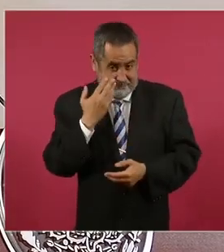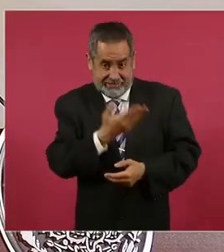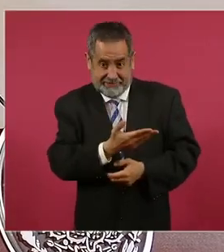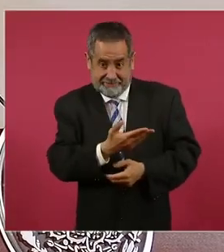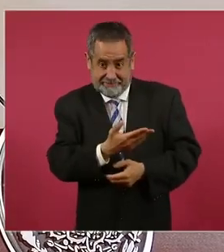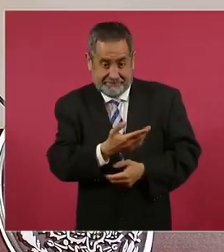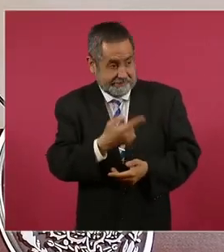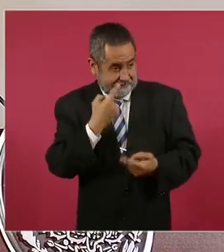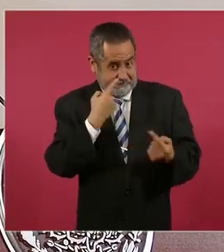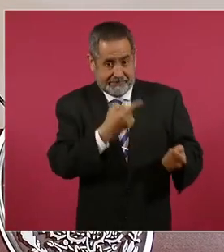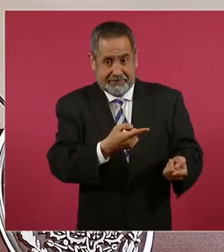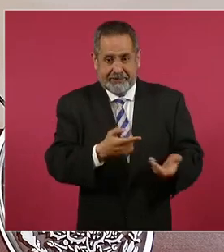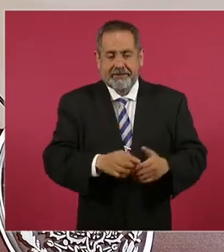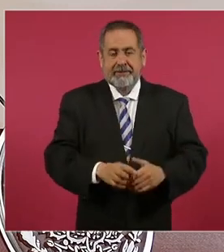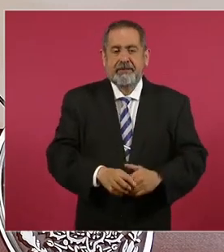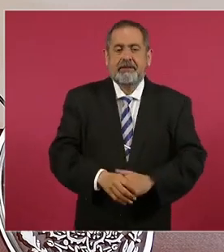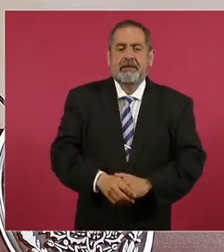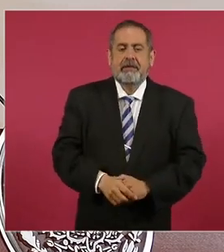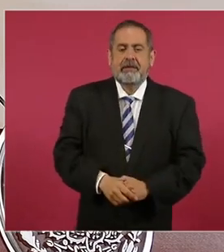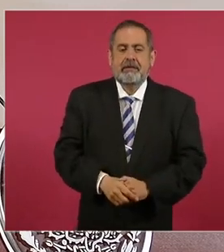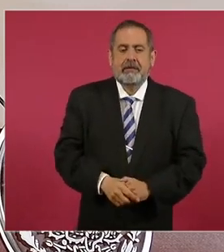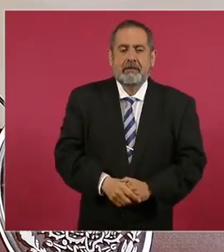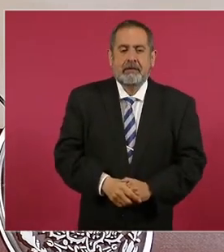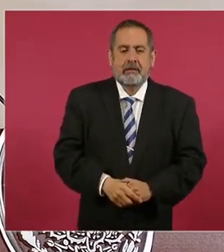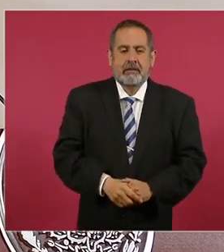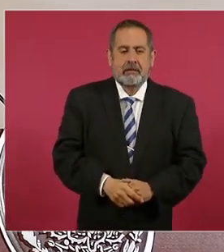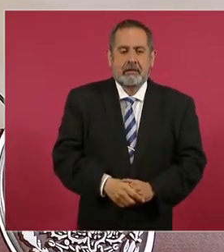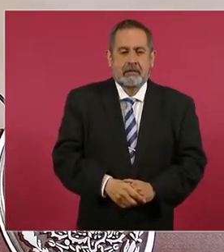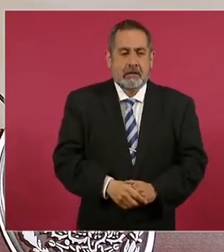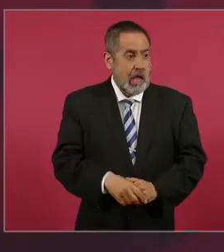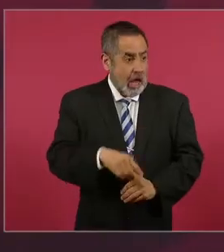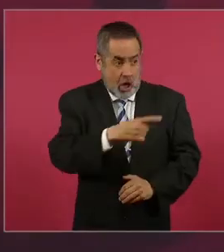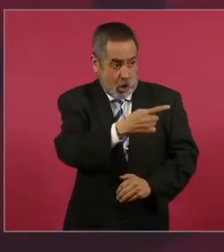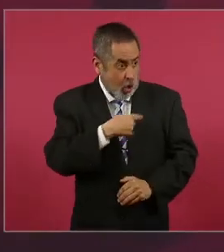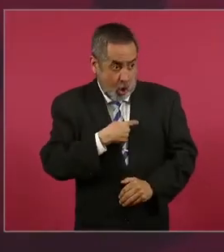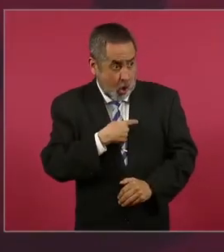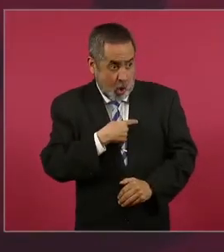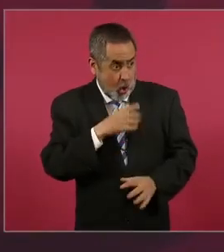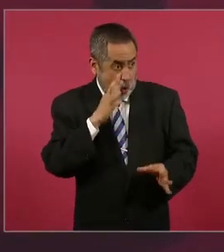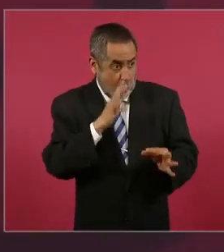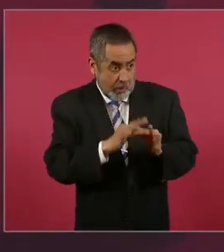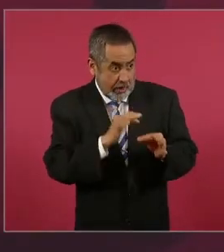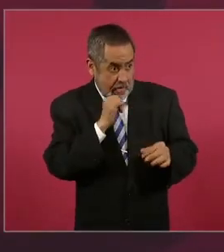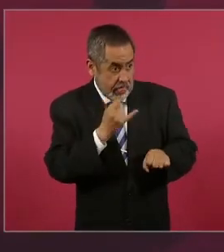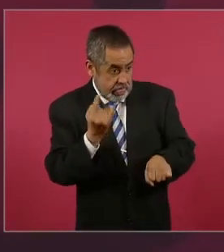¿Qué fue lo que sucedió? Okay. Ah, no me vas a cumplir.